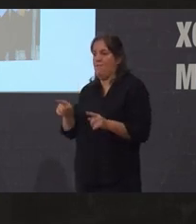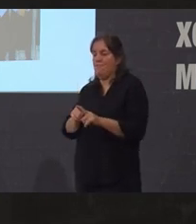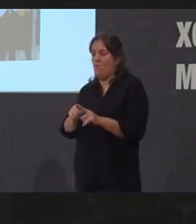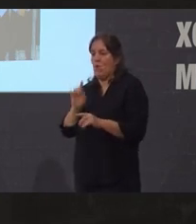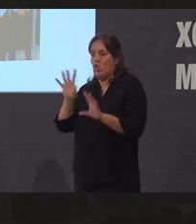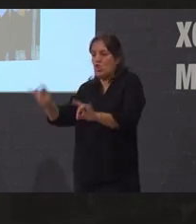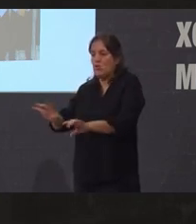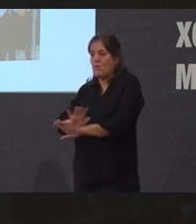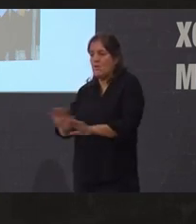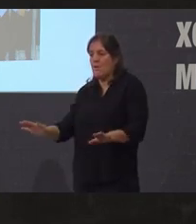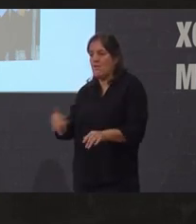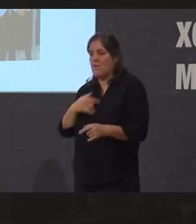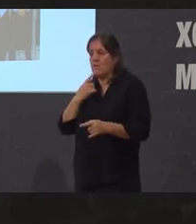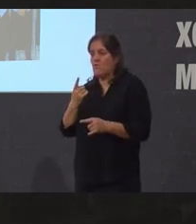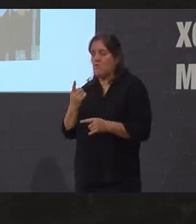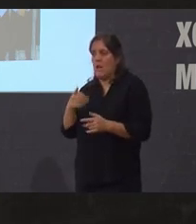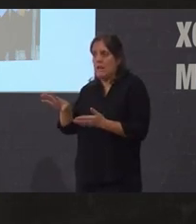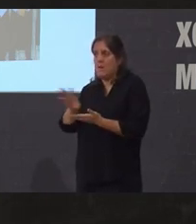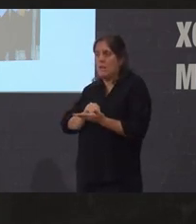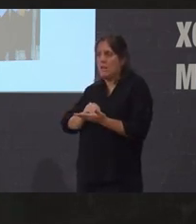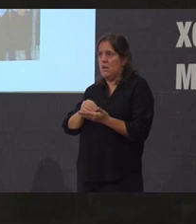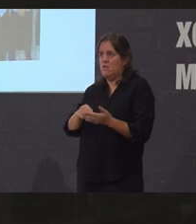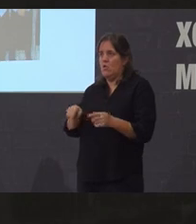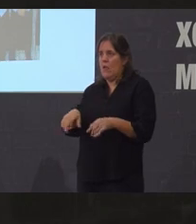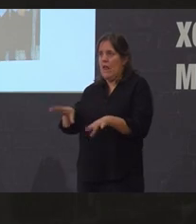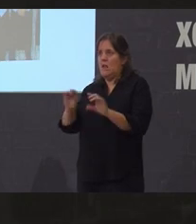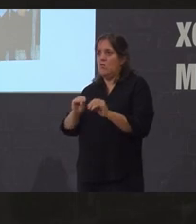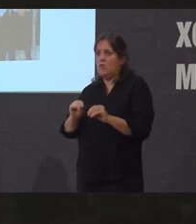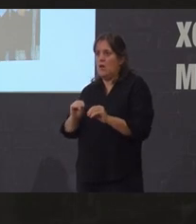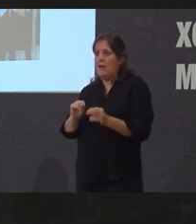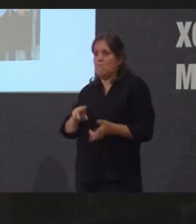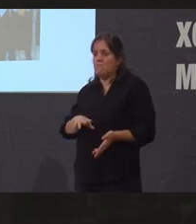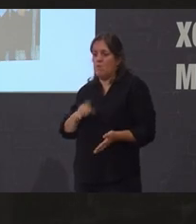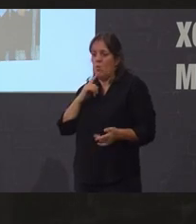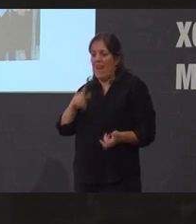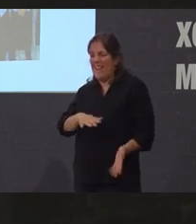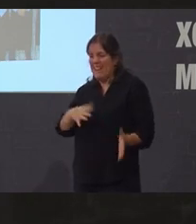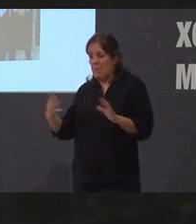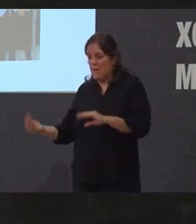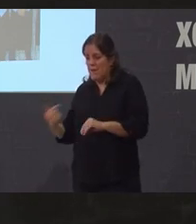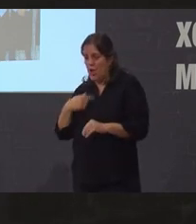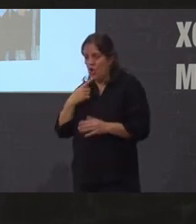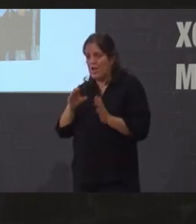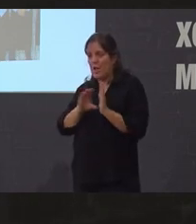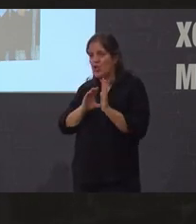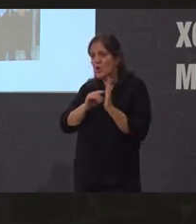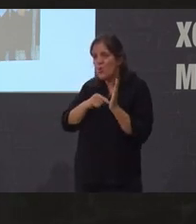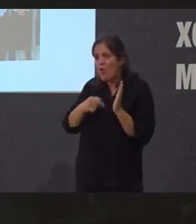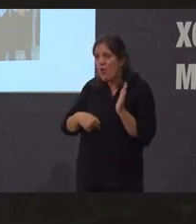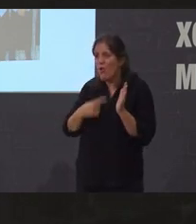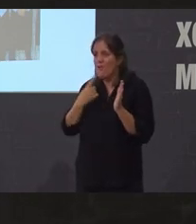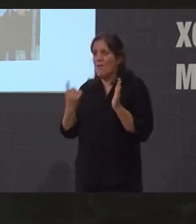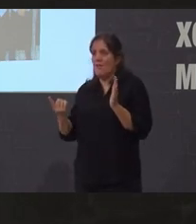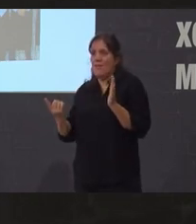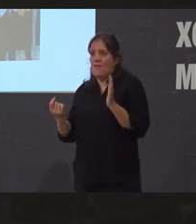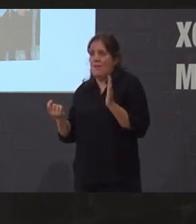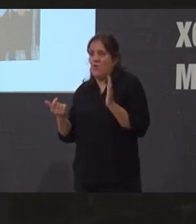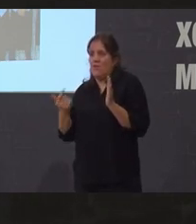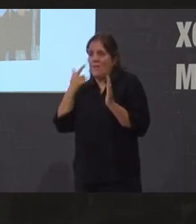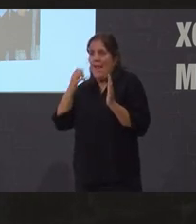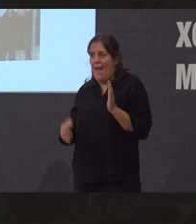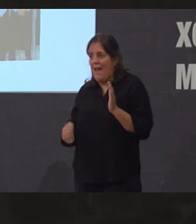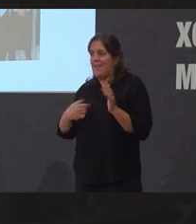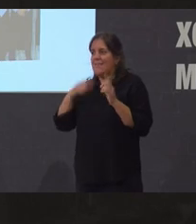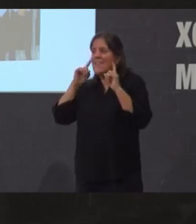interpretación torticeira e interesada de esa norma que, se existira tal cual,